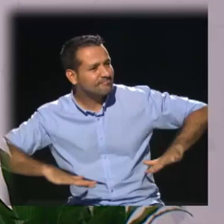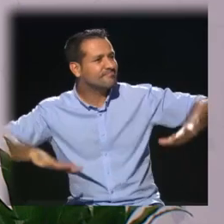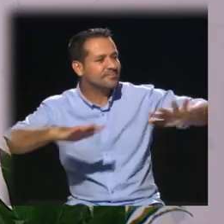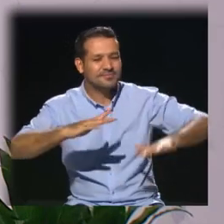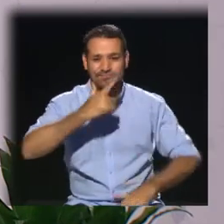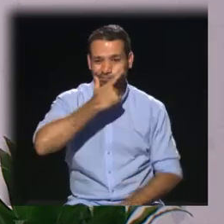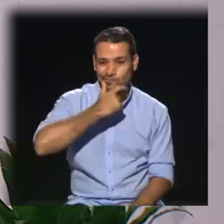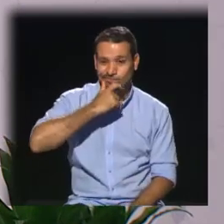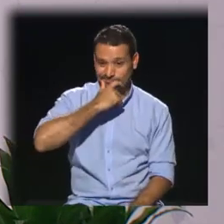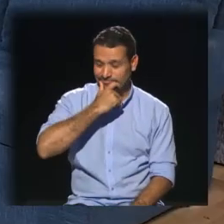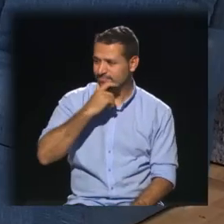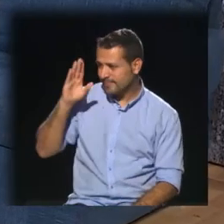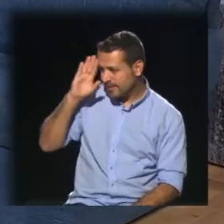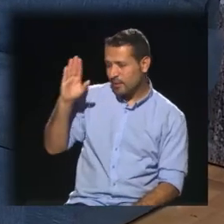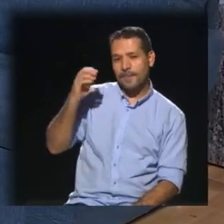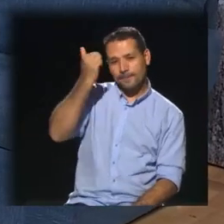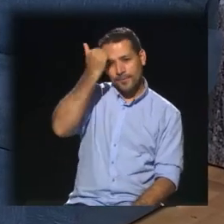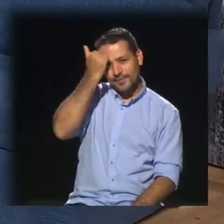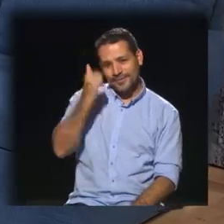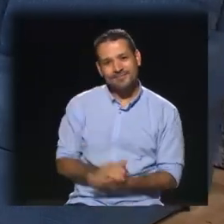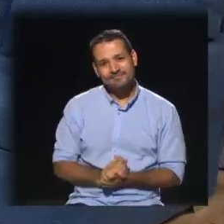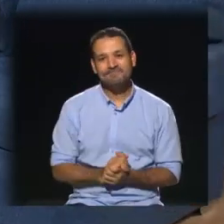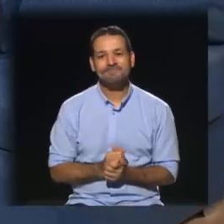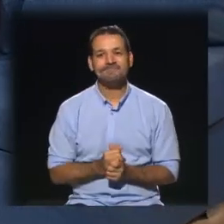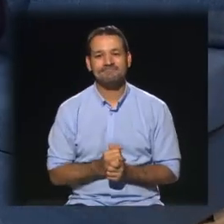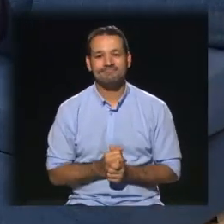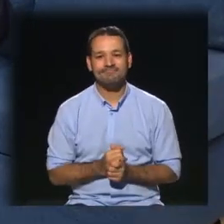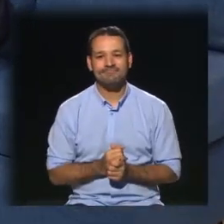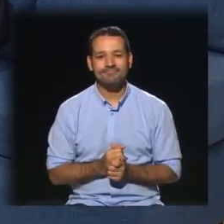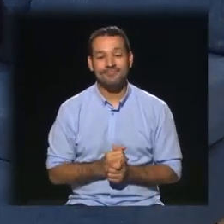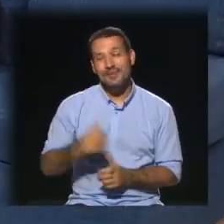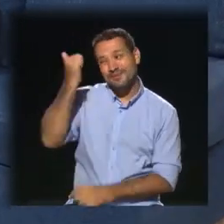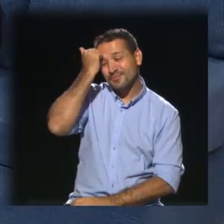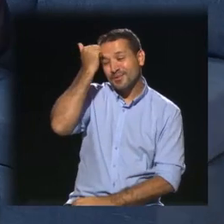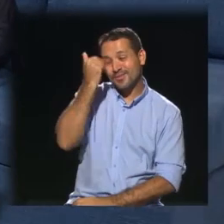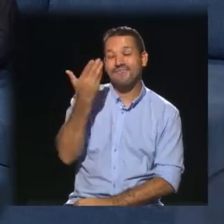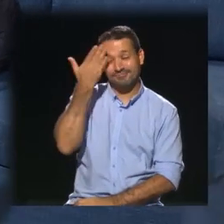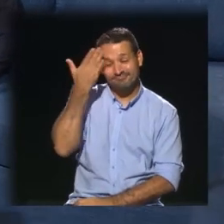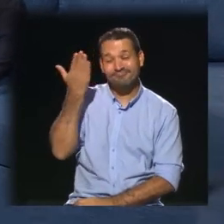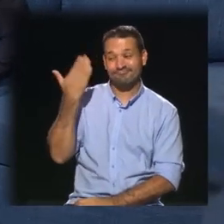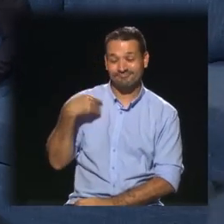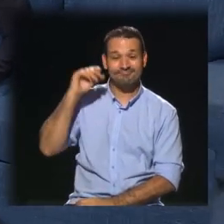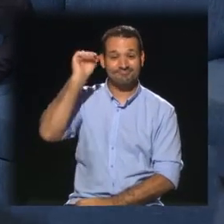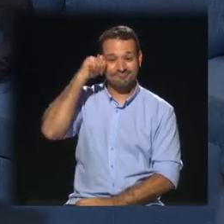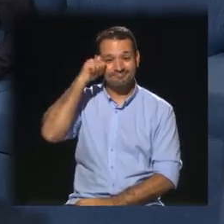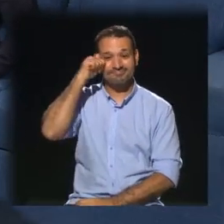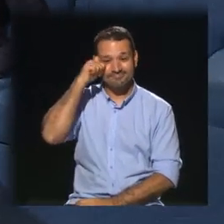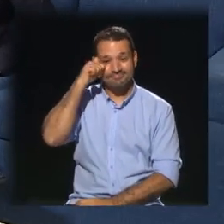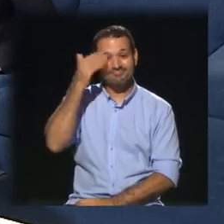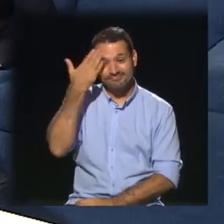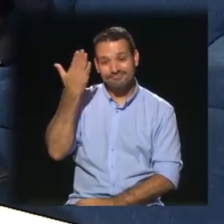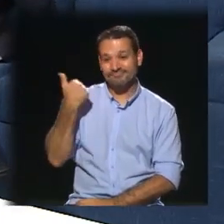al profesor Daniel que está con nosotros. Pues, profe, lo extrañamos mucho, nos hace mucha falta